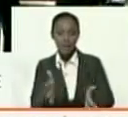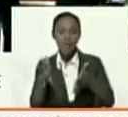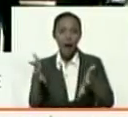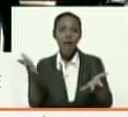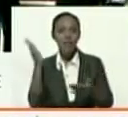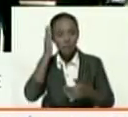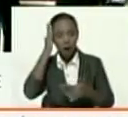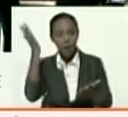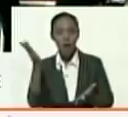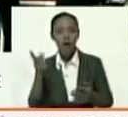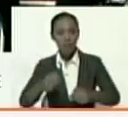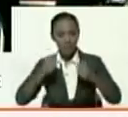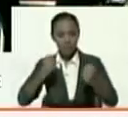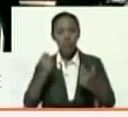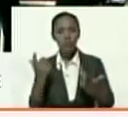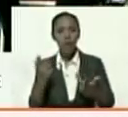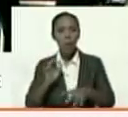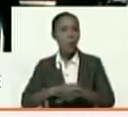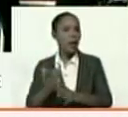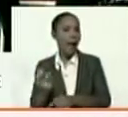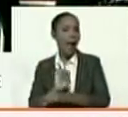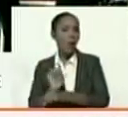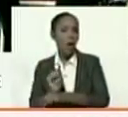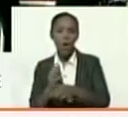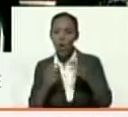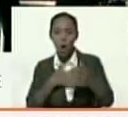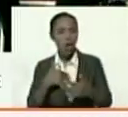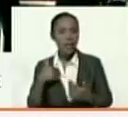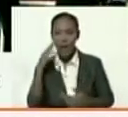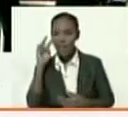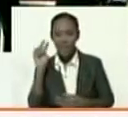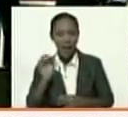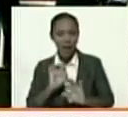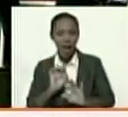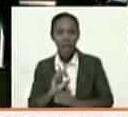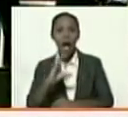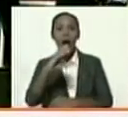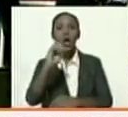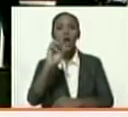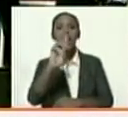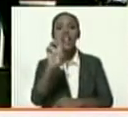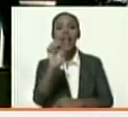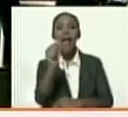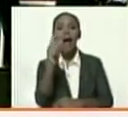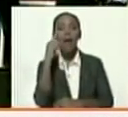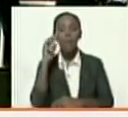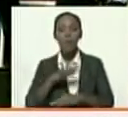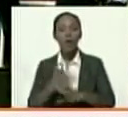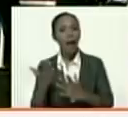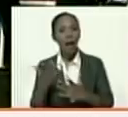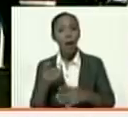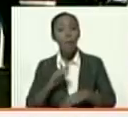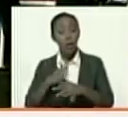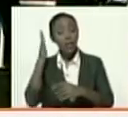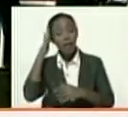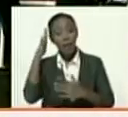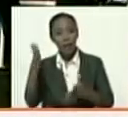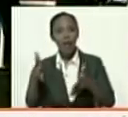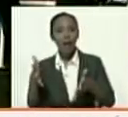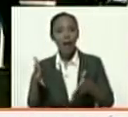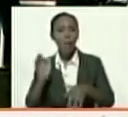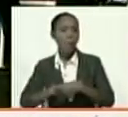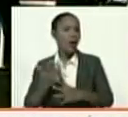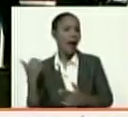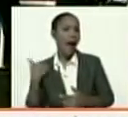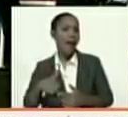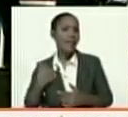no quieren ver a Correa ni de lejos las autoridades, porque les va a ganar. Porque en